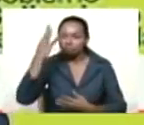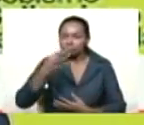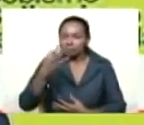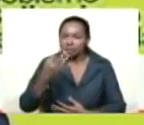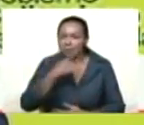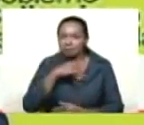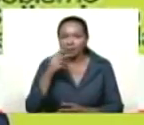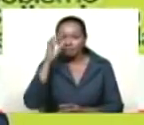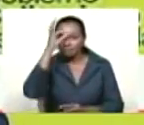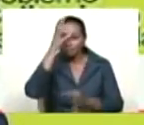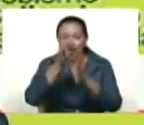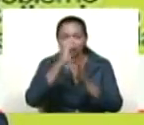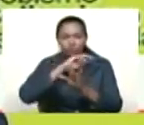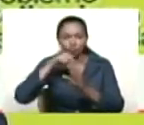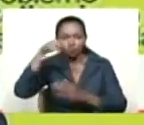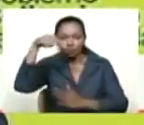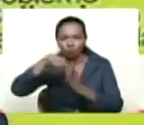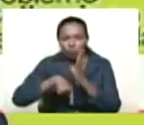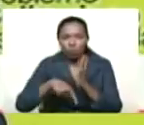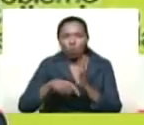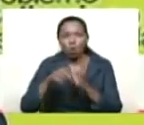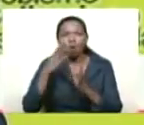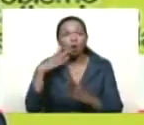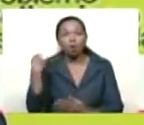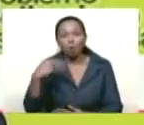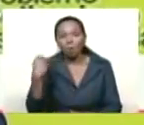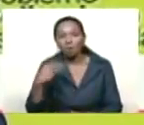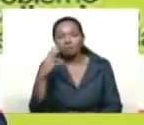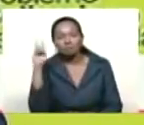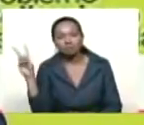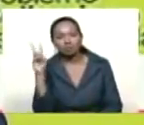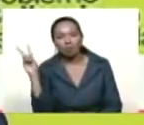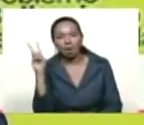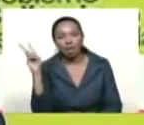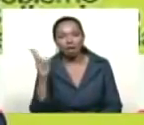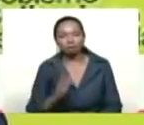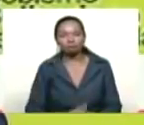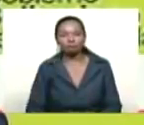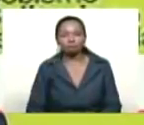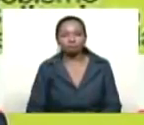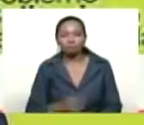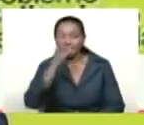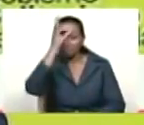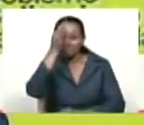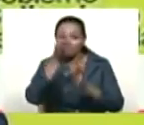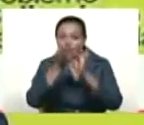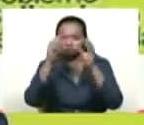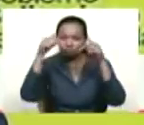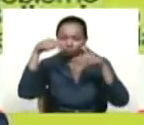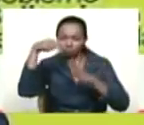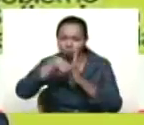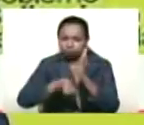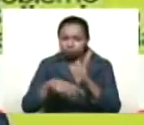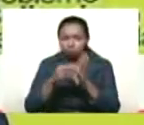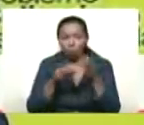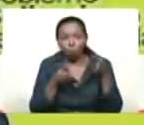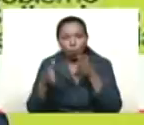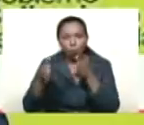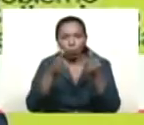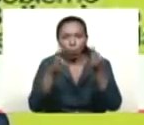de tener fe en la juventud venezolana, de tener fe en el camino que estamos